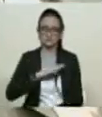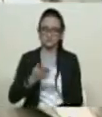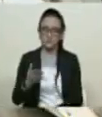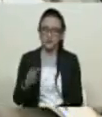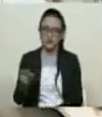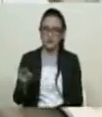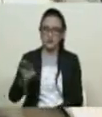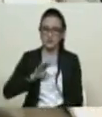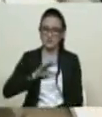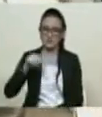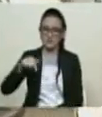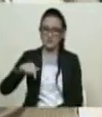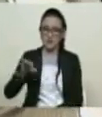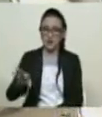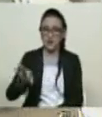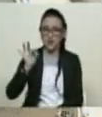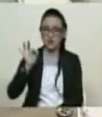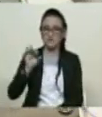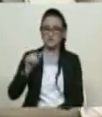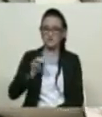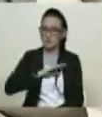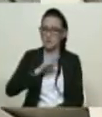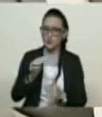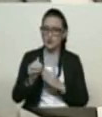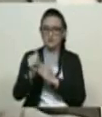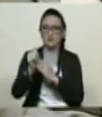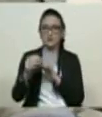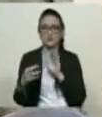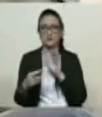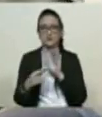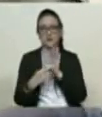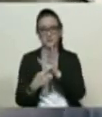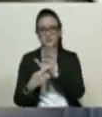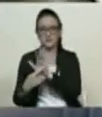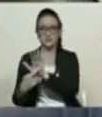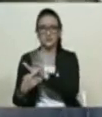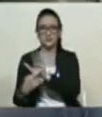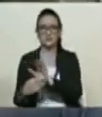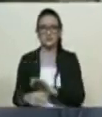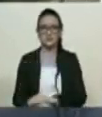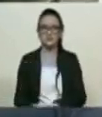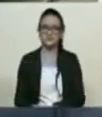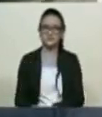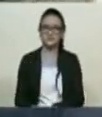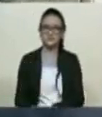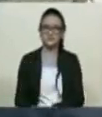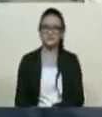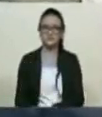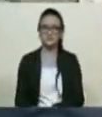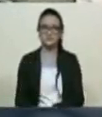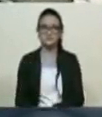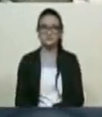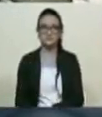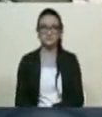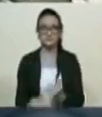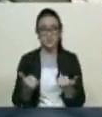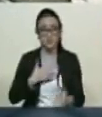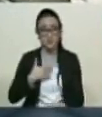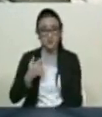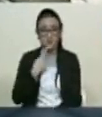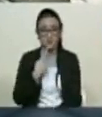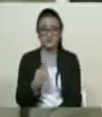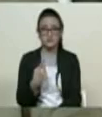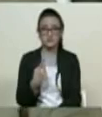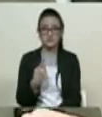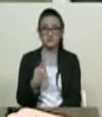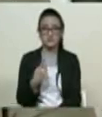país en las escogencias de sus líderes y de sus representantes. Entonces, sí quiero decir un poco voy a tomar